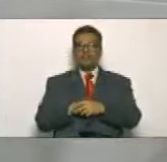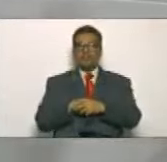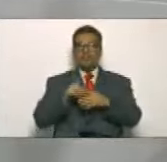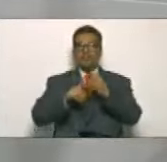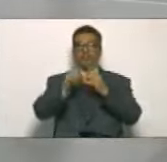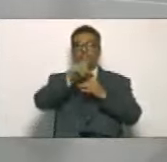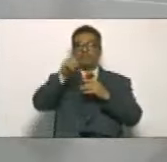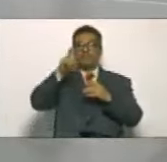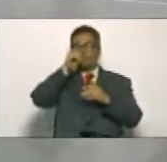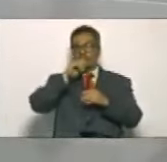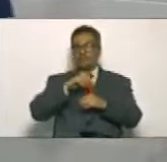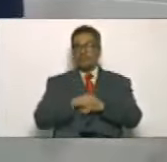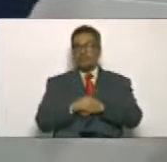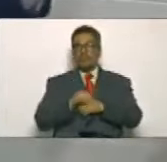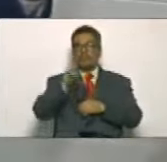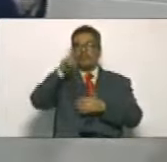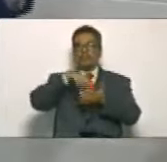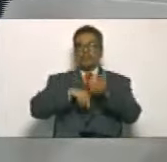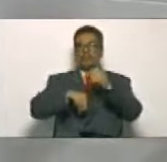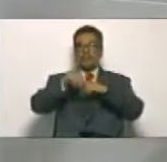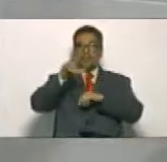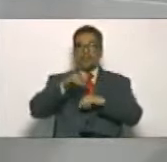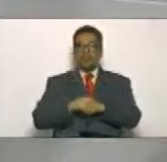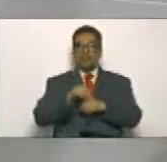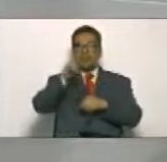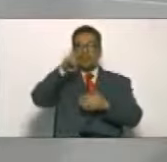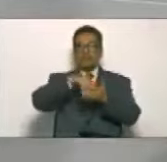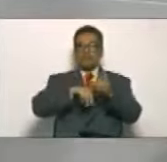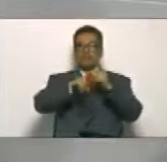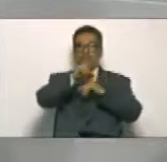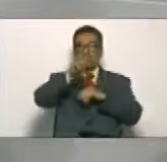11 años, 2013,